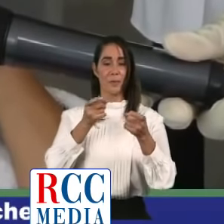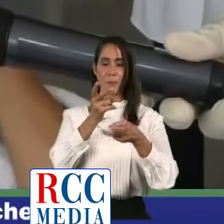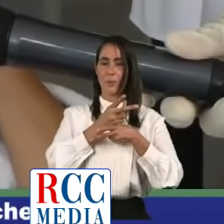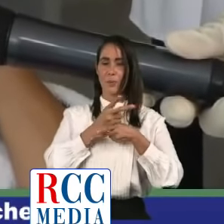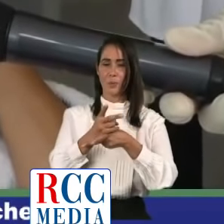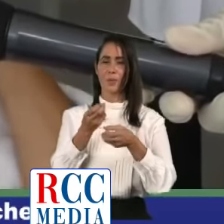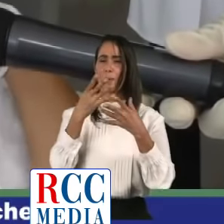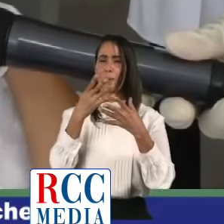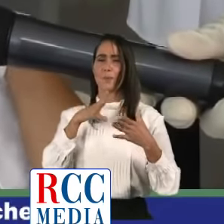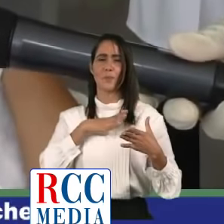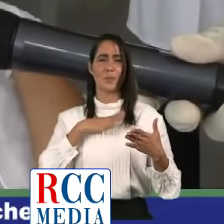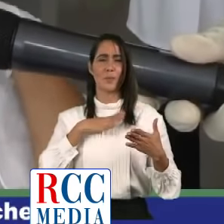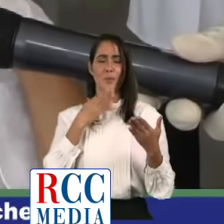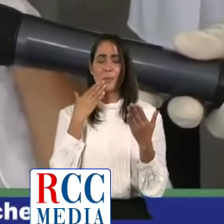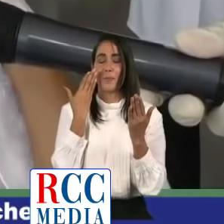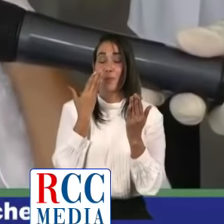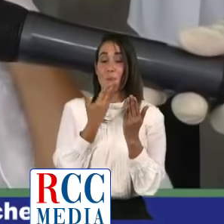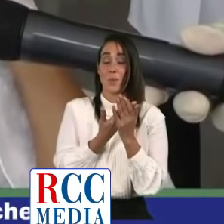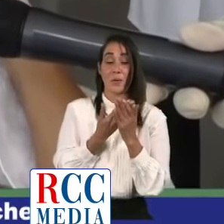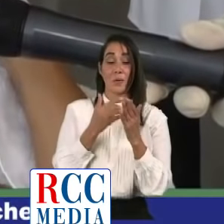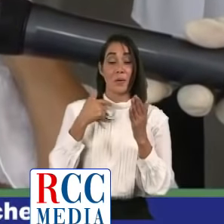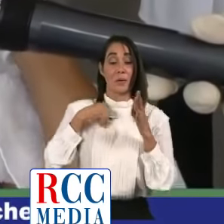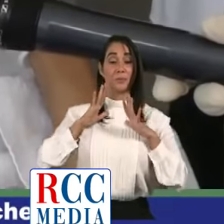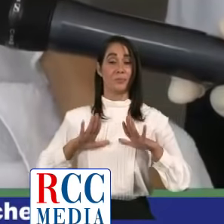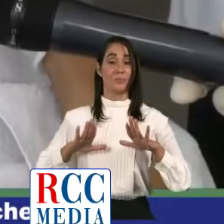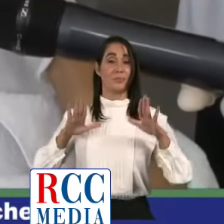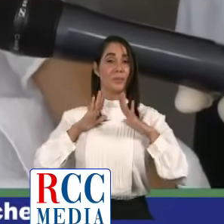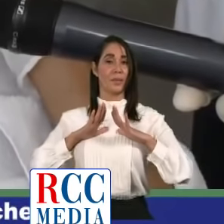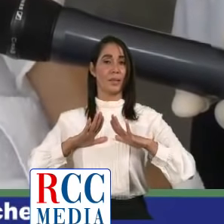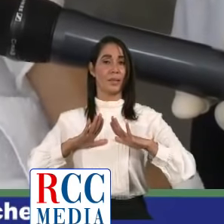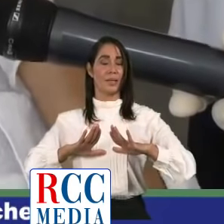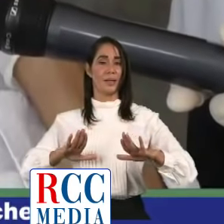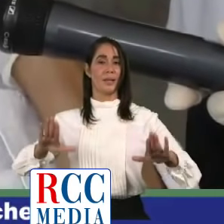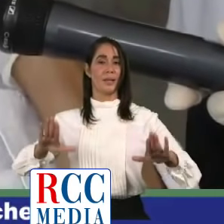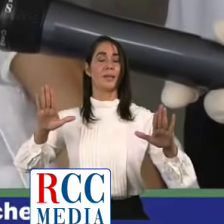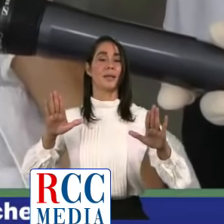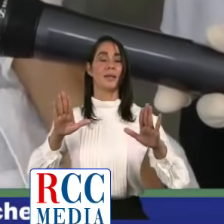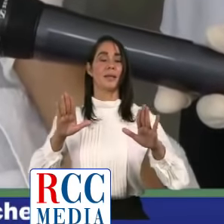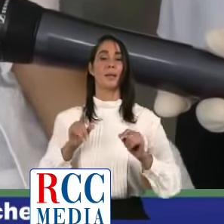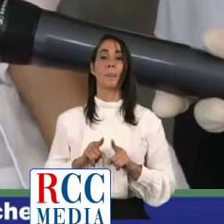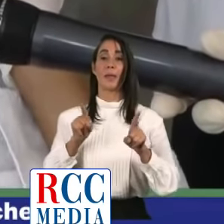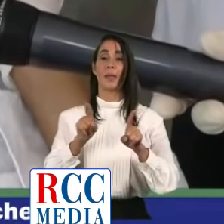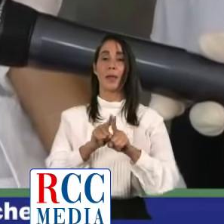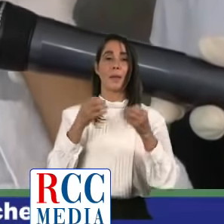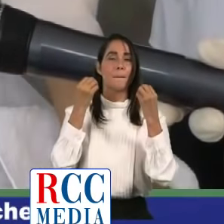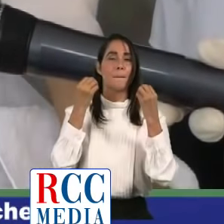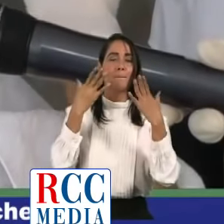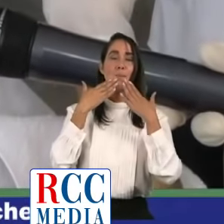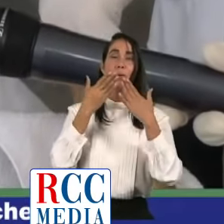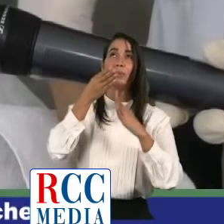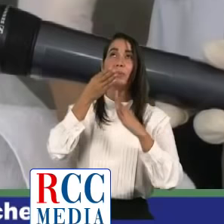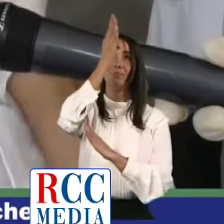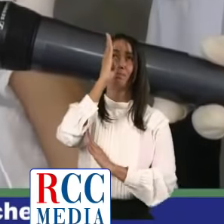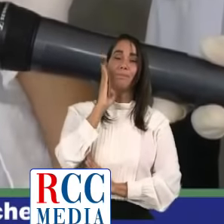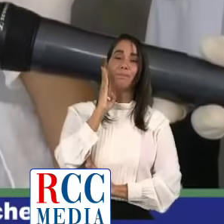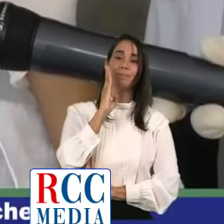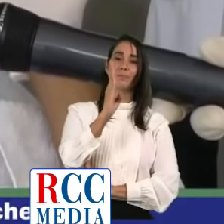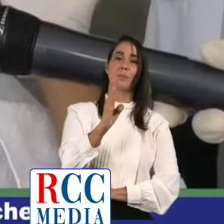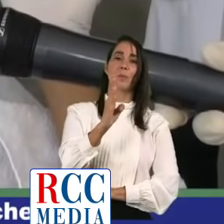una reina, todo bien, tranquila. Y después también le doy muchas gracias a Dios